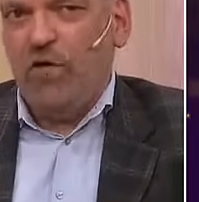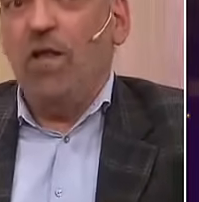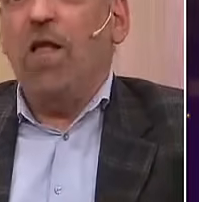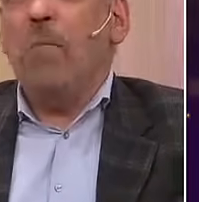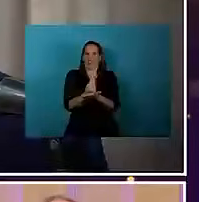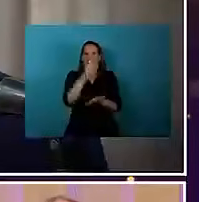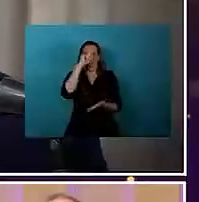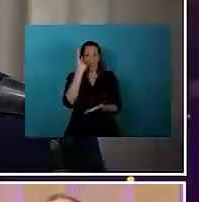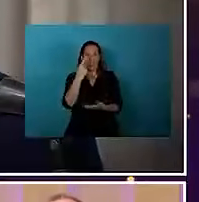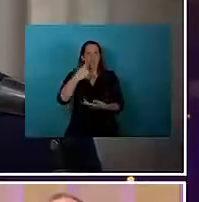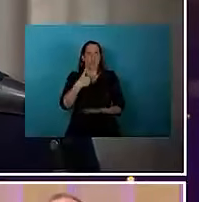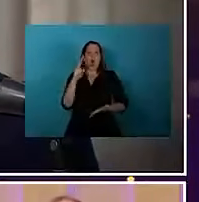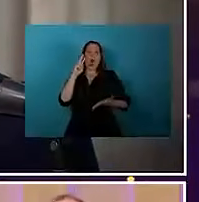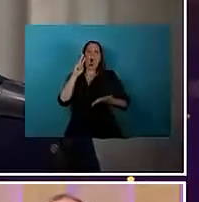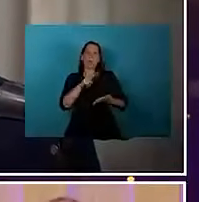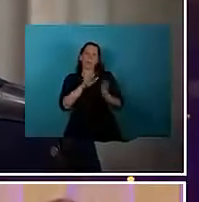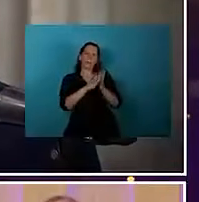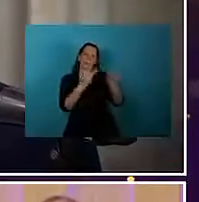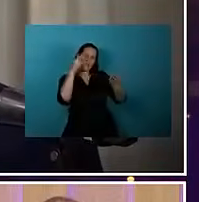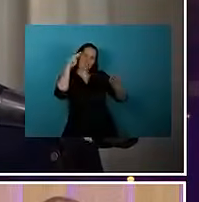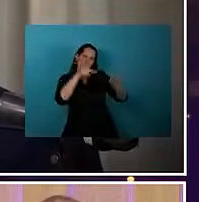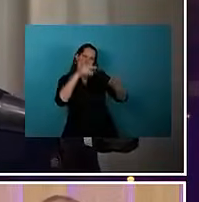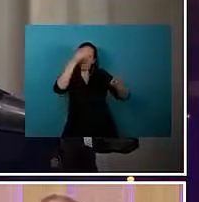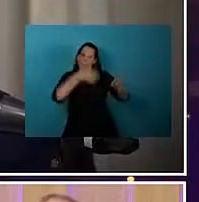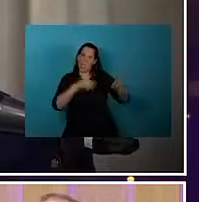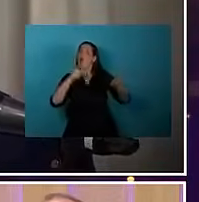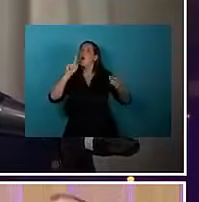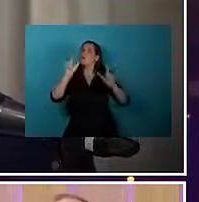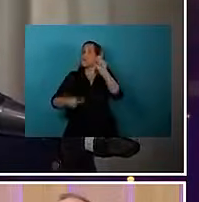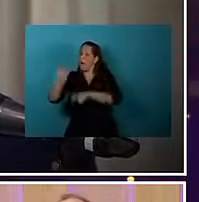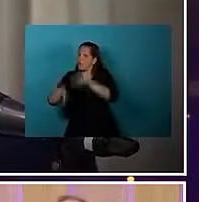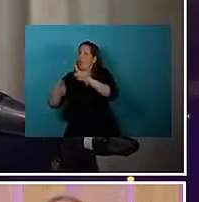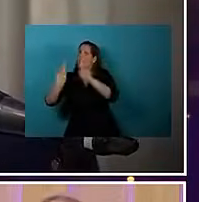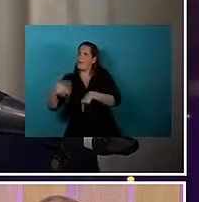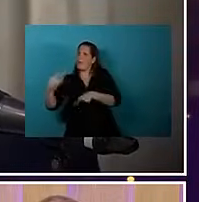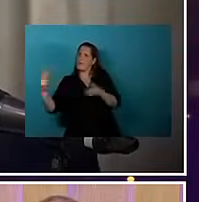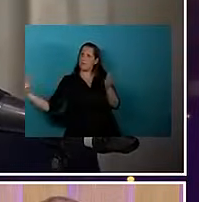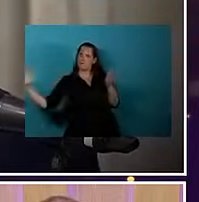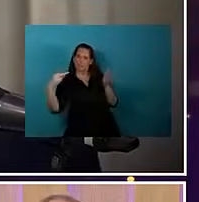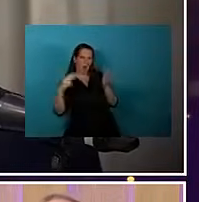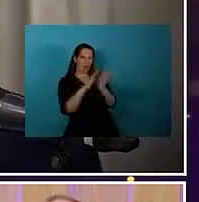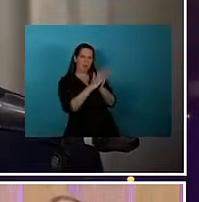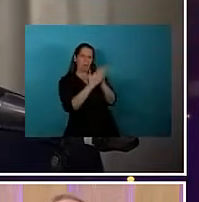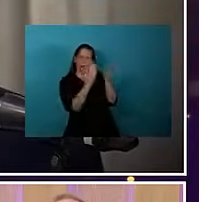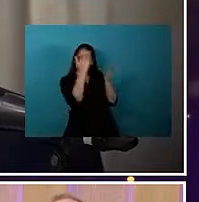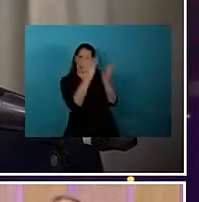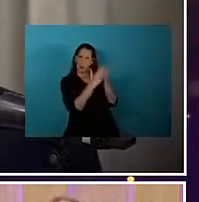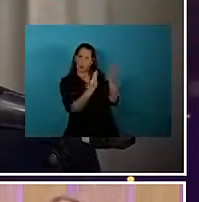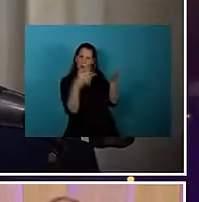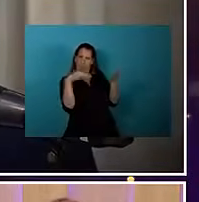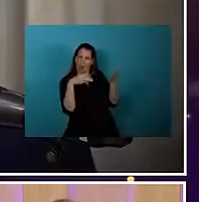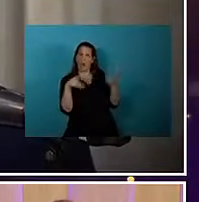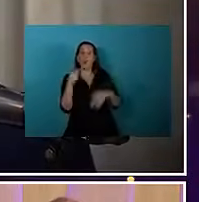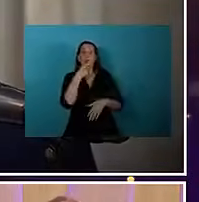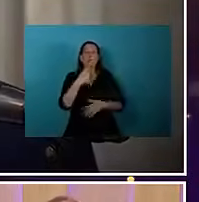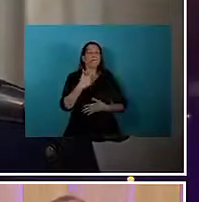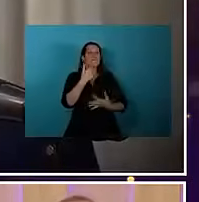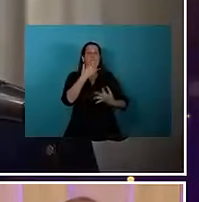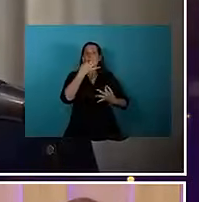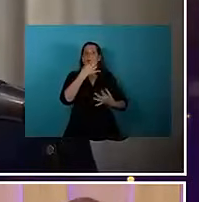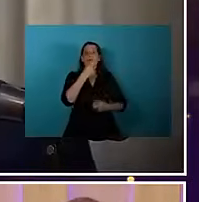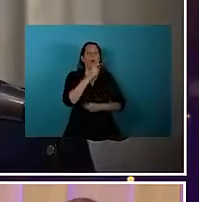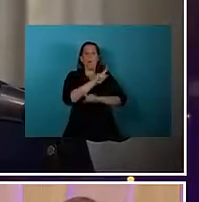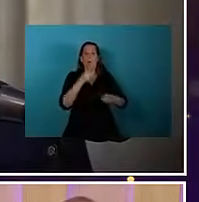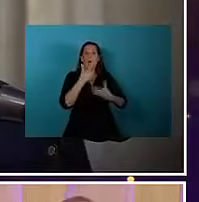Alberto, pidieron mi expulsión de la Cámara por haber denunciado esto y por ser machirulo. Sí. Tenían montado, lo cuento